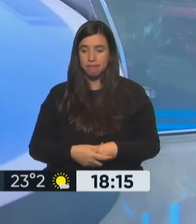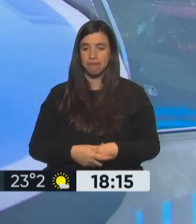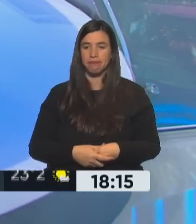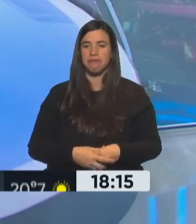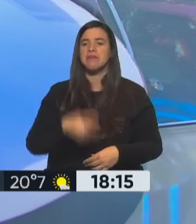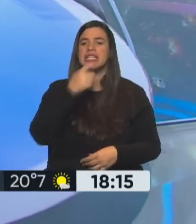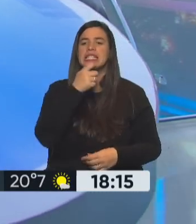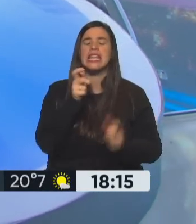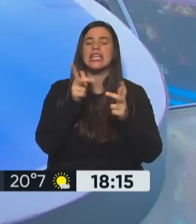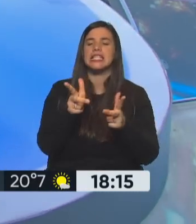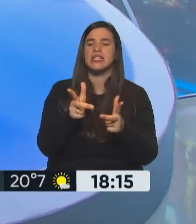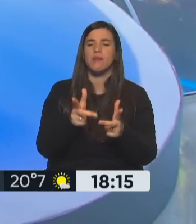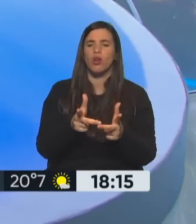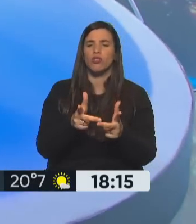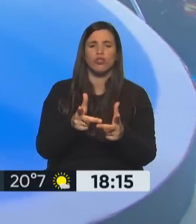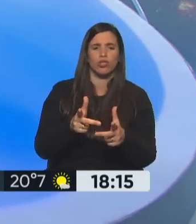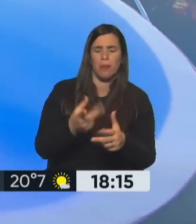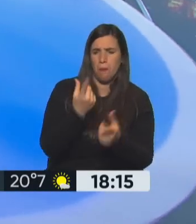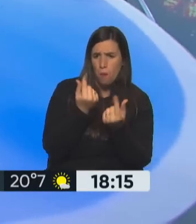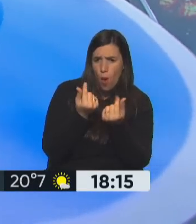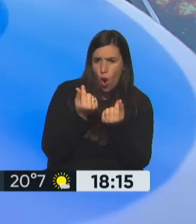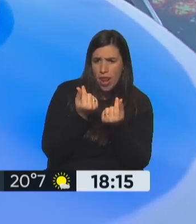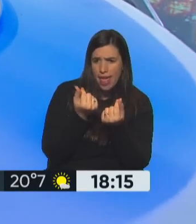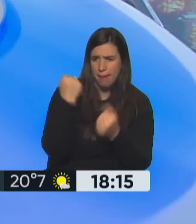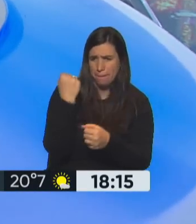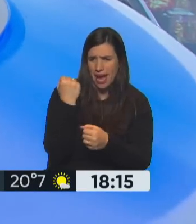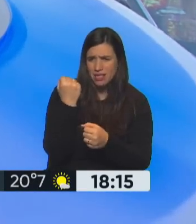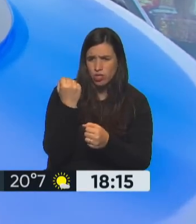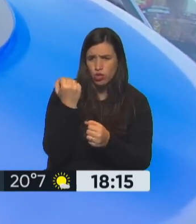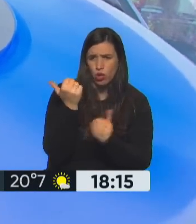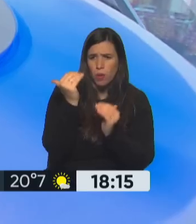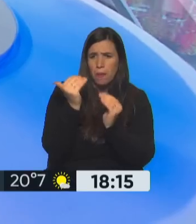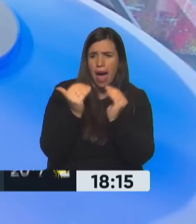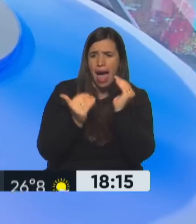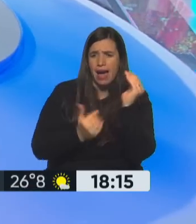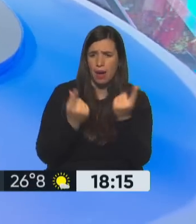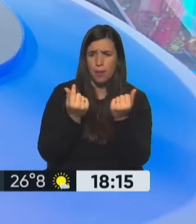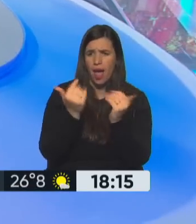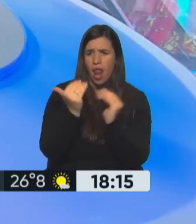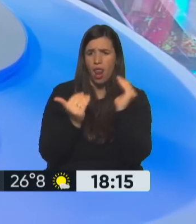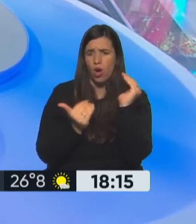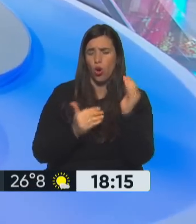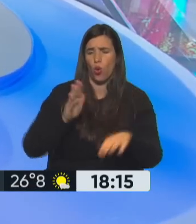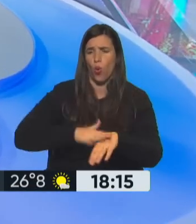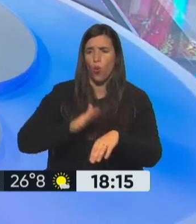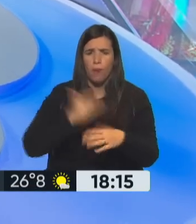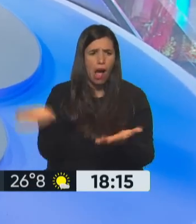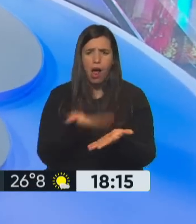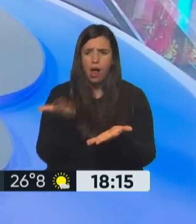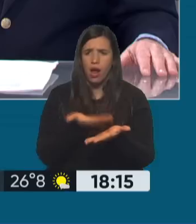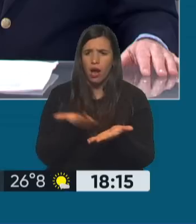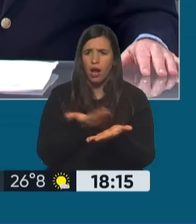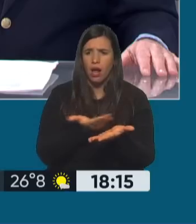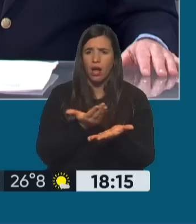de la moneda, ¿qué es una devaluación? Es directamente Tal cual. no es igual, es la desvalorización de la moneda porque